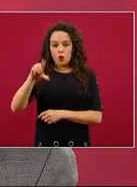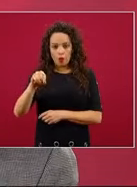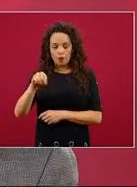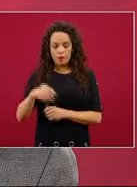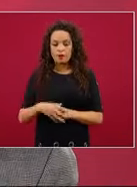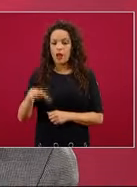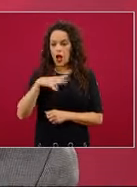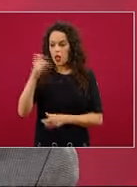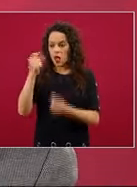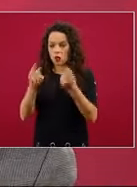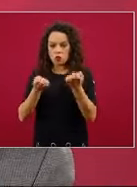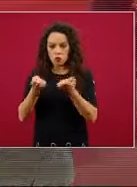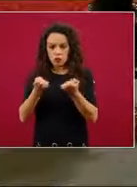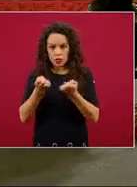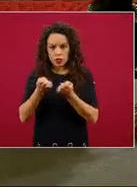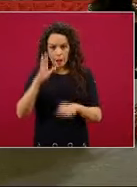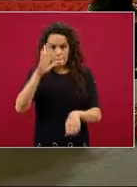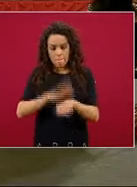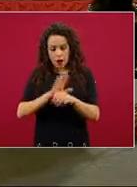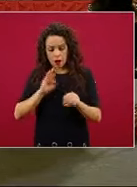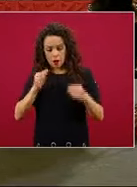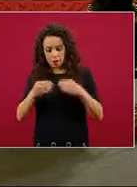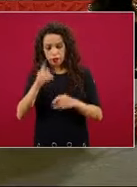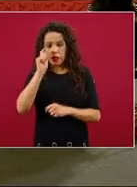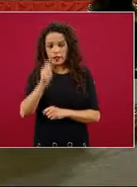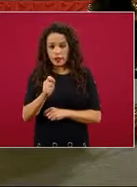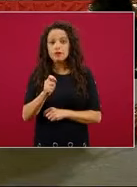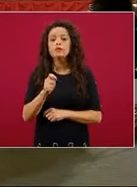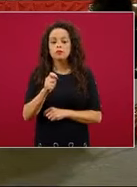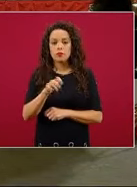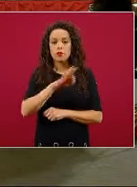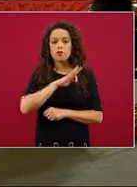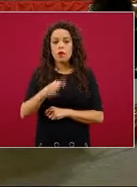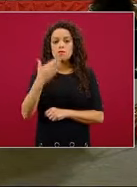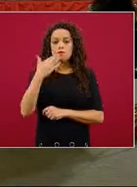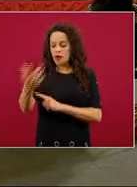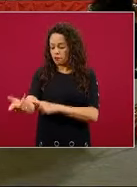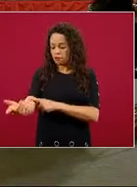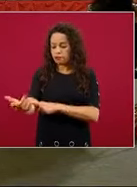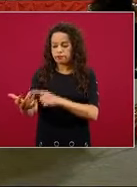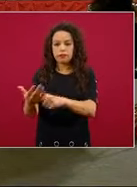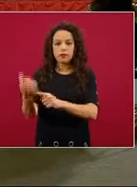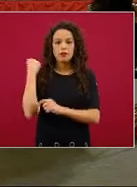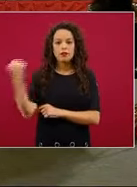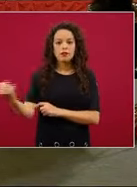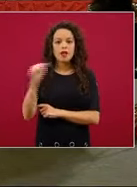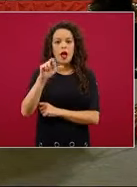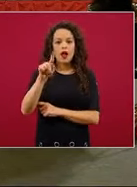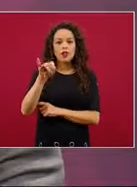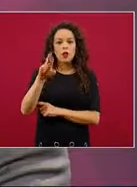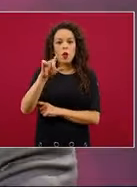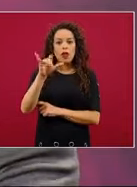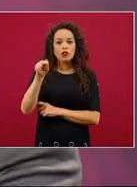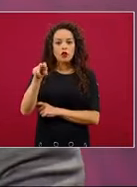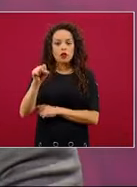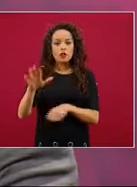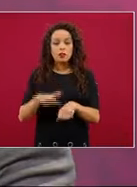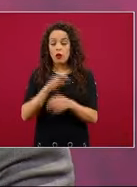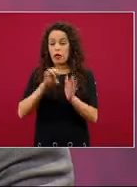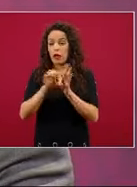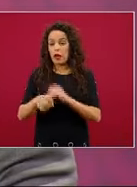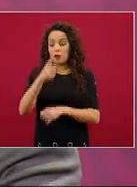rehabilitación, particularmente para cuidar la movilidad de las articulaciones. Una persona que permaneciera por semanas en